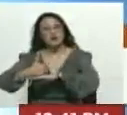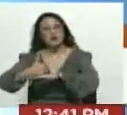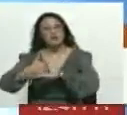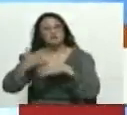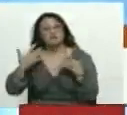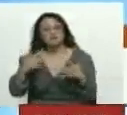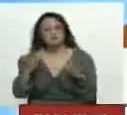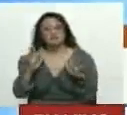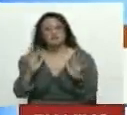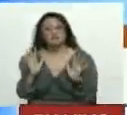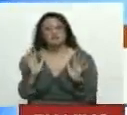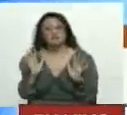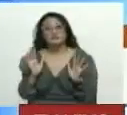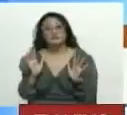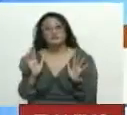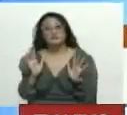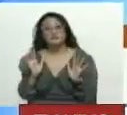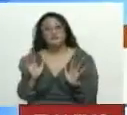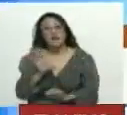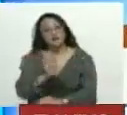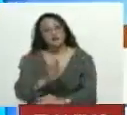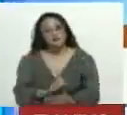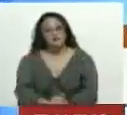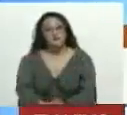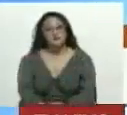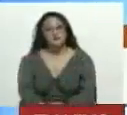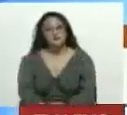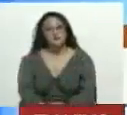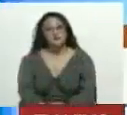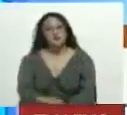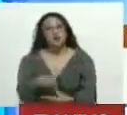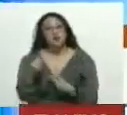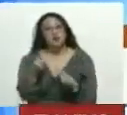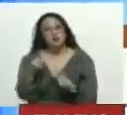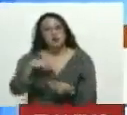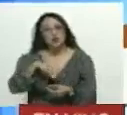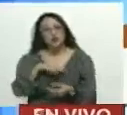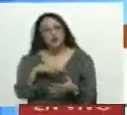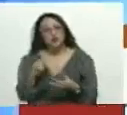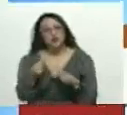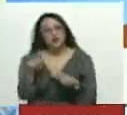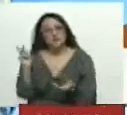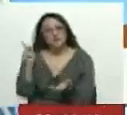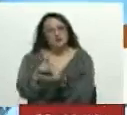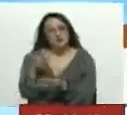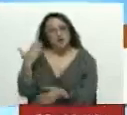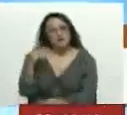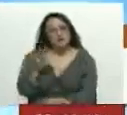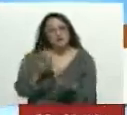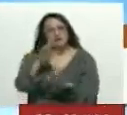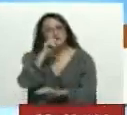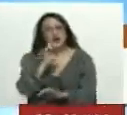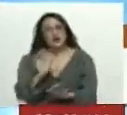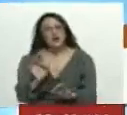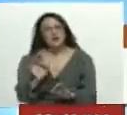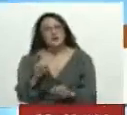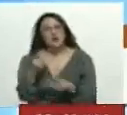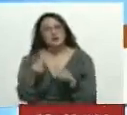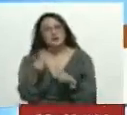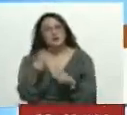posibilidad y presión y así fue como nos constituimos y venimos hace quince años haciendo